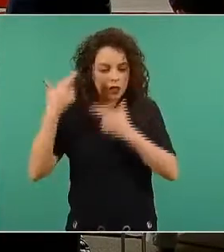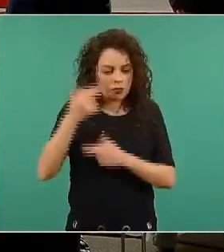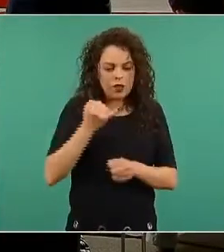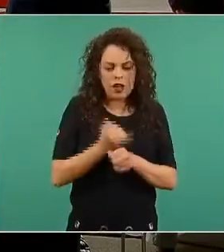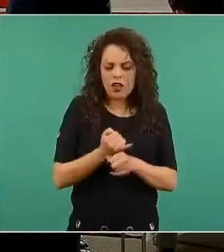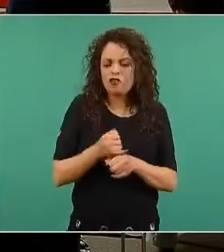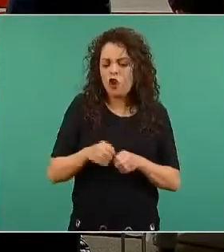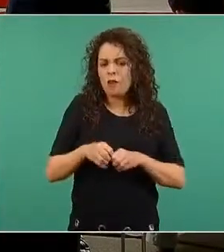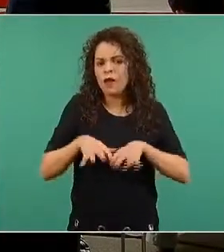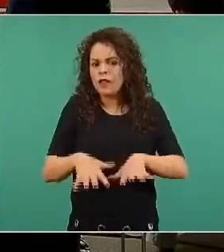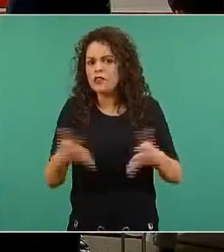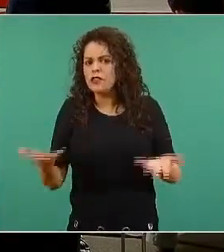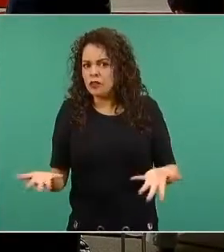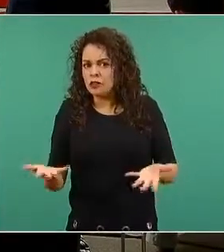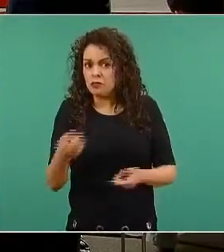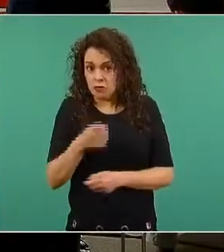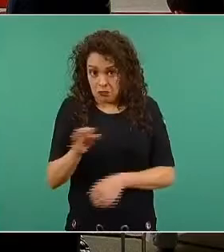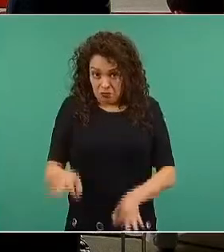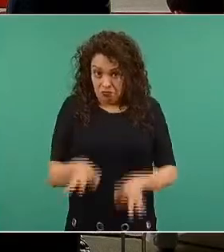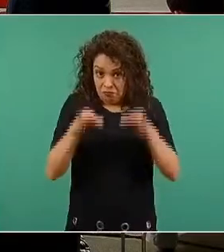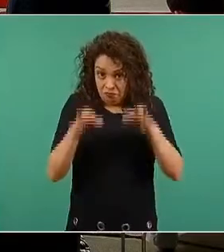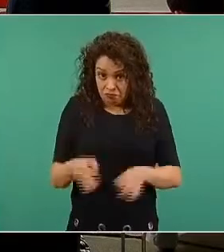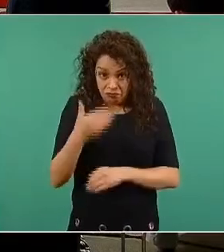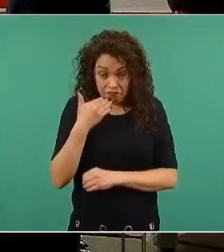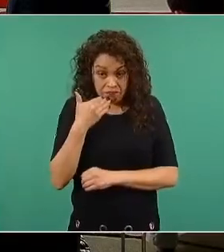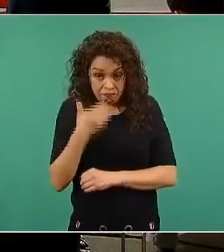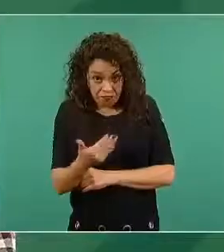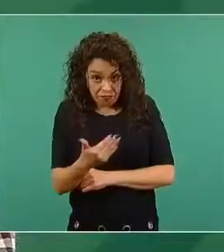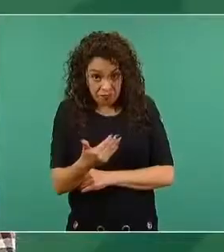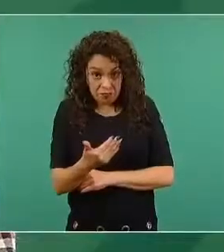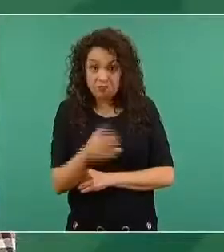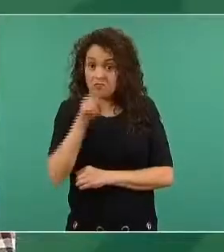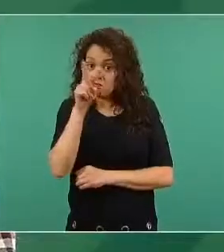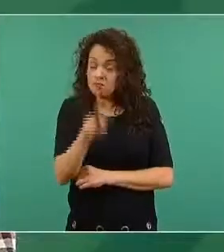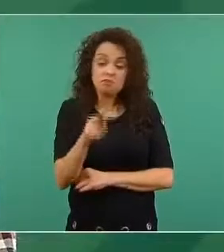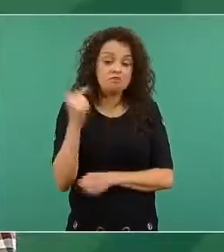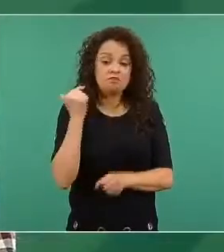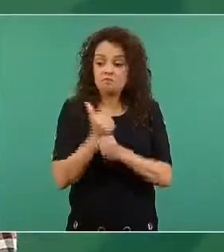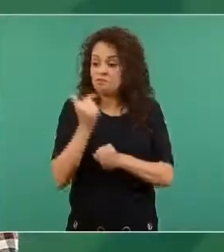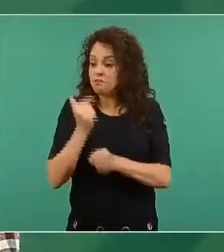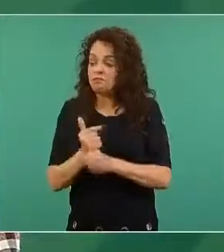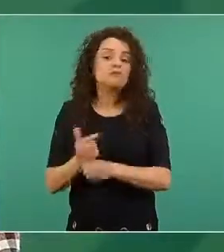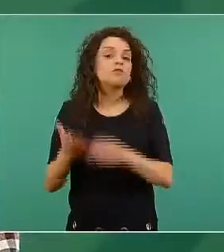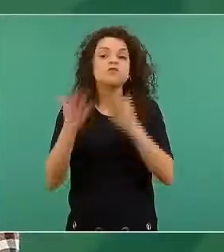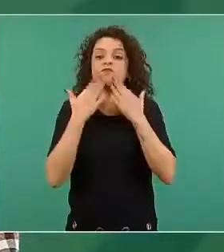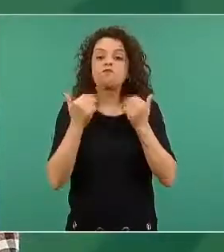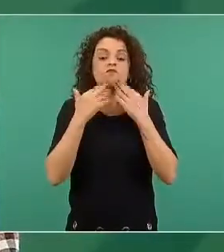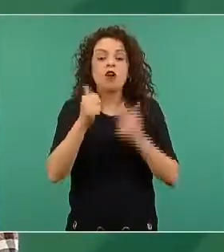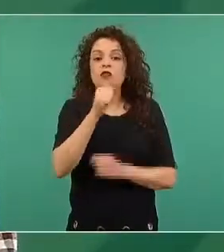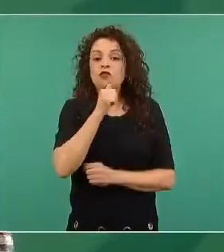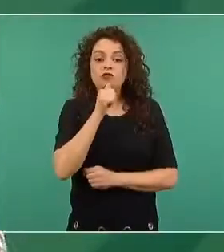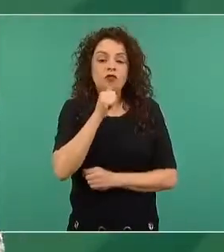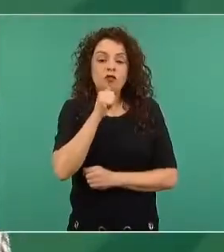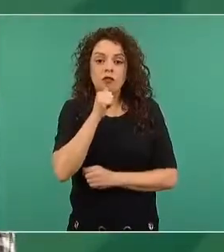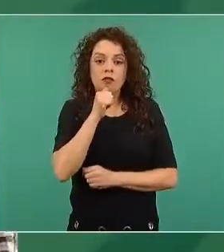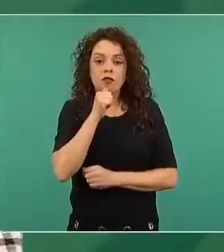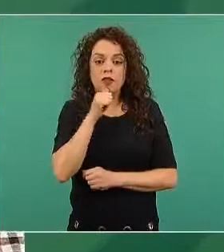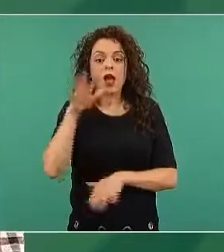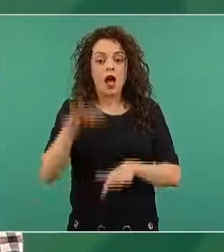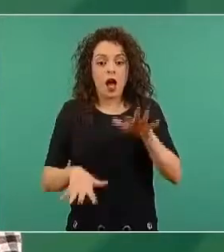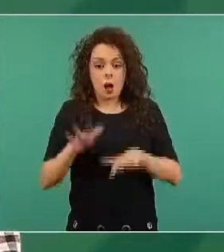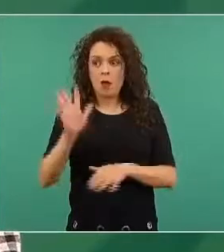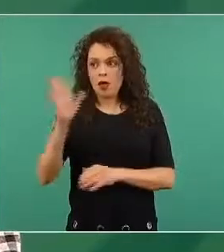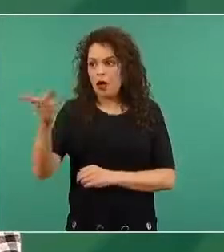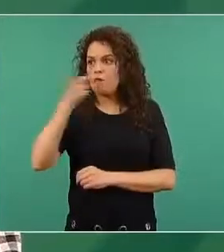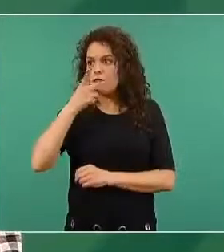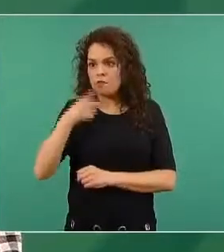tan creíble, sólida, integrada es, y no hemos encontrado que así sea. Me han llegado a plantear, incluso formalmente